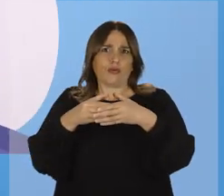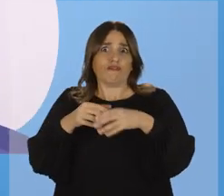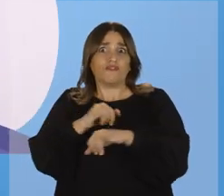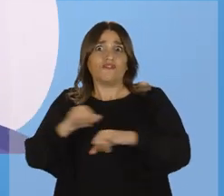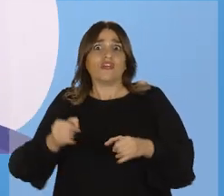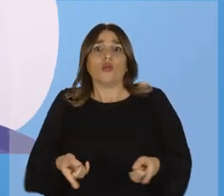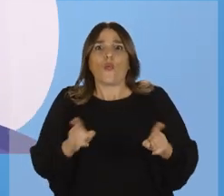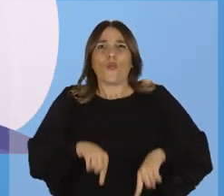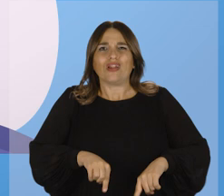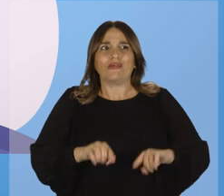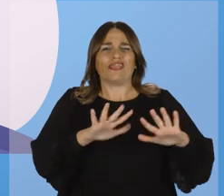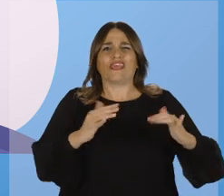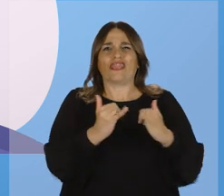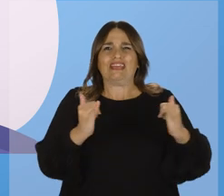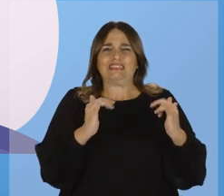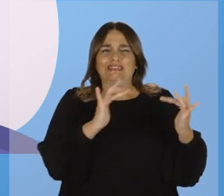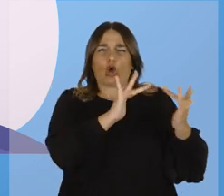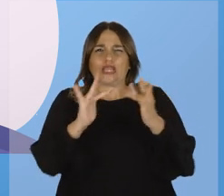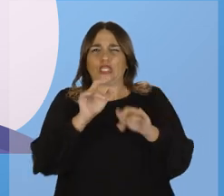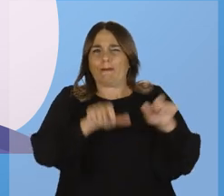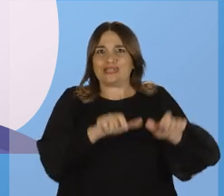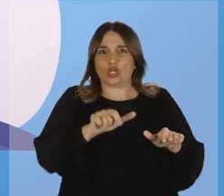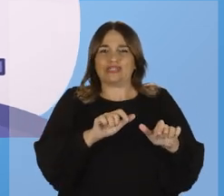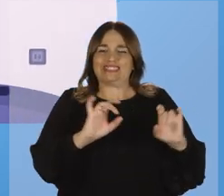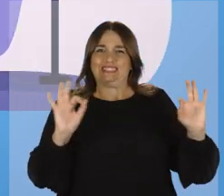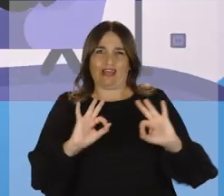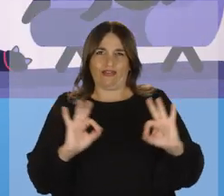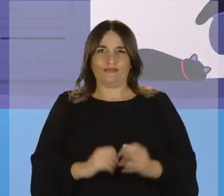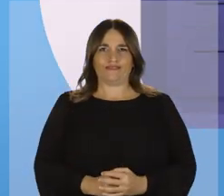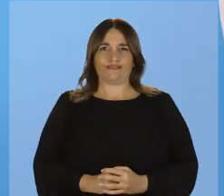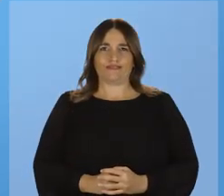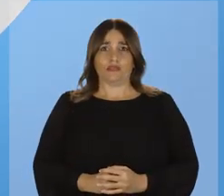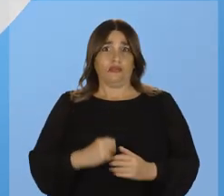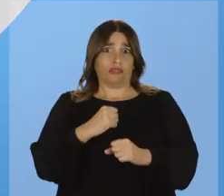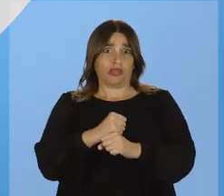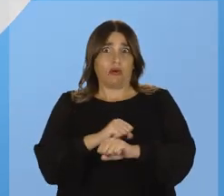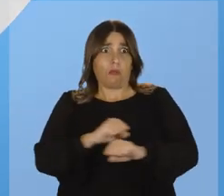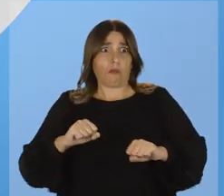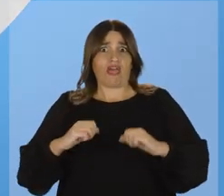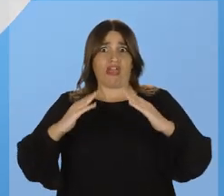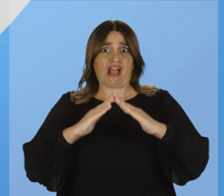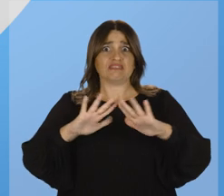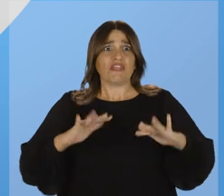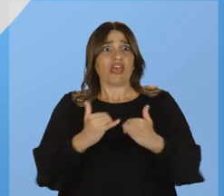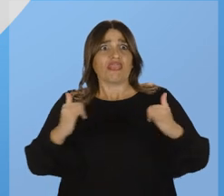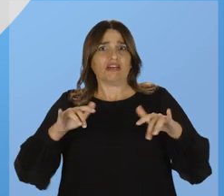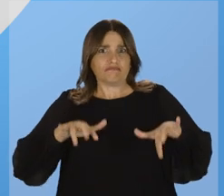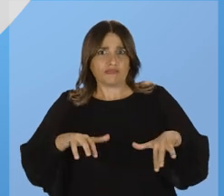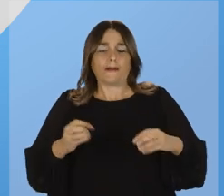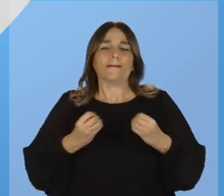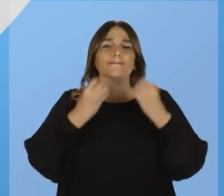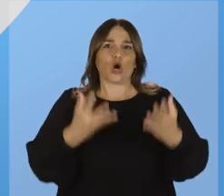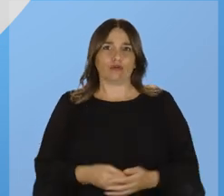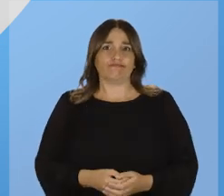contacto estrecho con personas cercanas por un periodo de 10 días. Si volvés al trabajo y podés teletrabajar los primeros 10